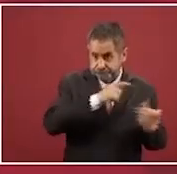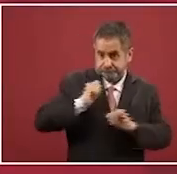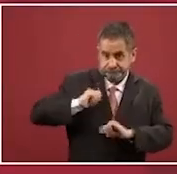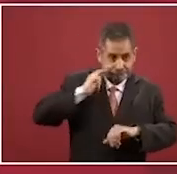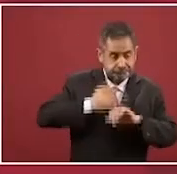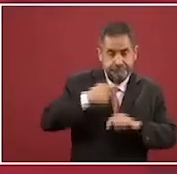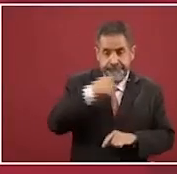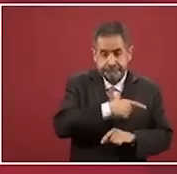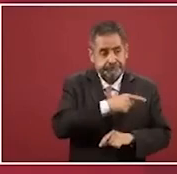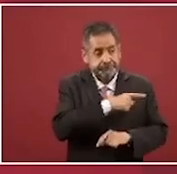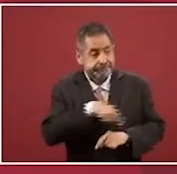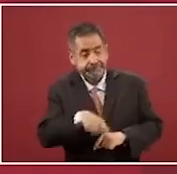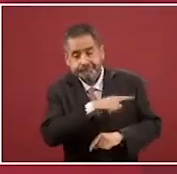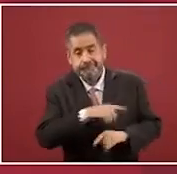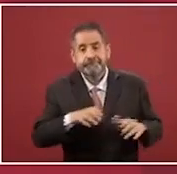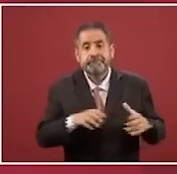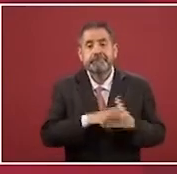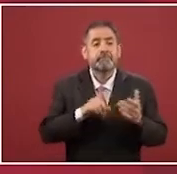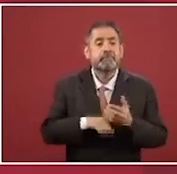técnicos